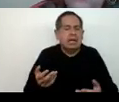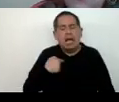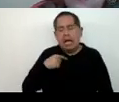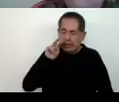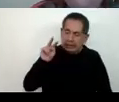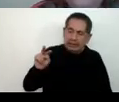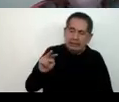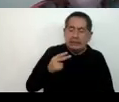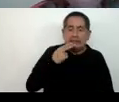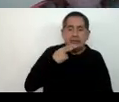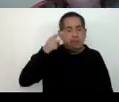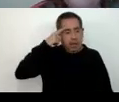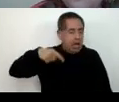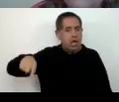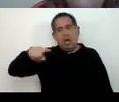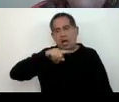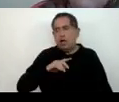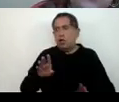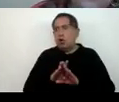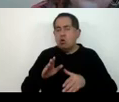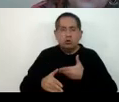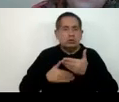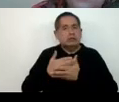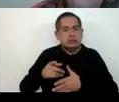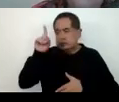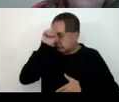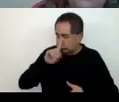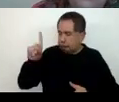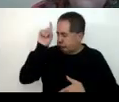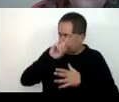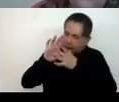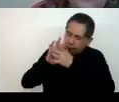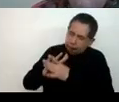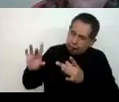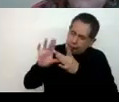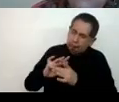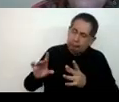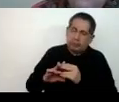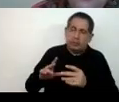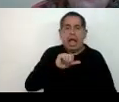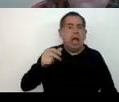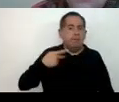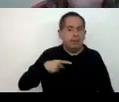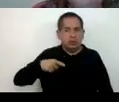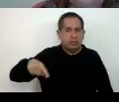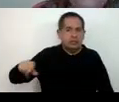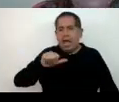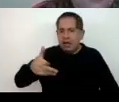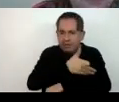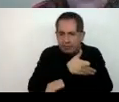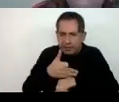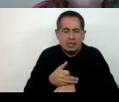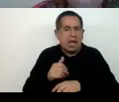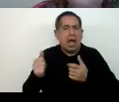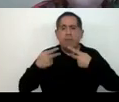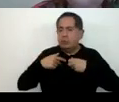nosotros a poder hacer ese proceso de orientación consejería con las personas, con las familias, con las personas